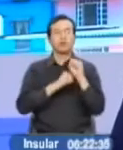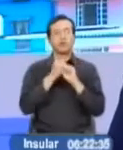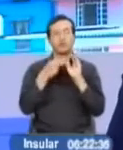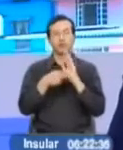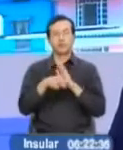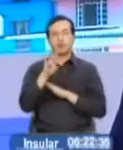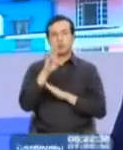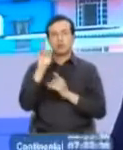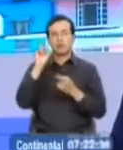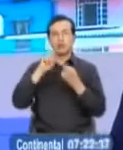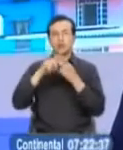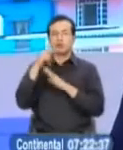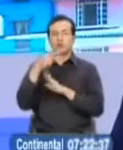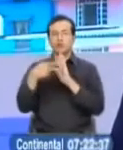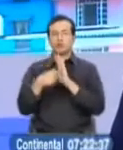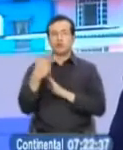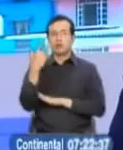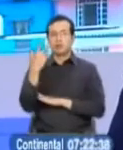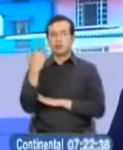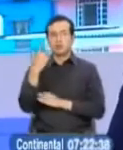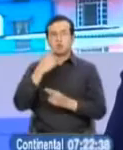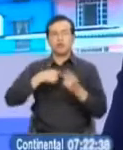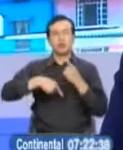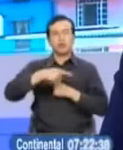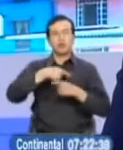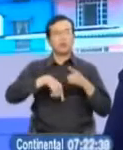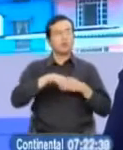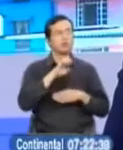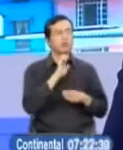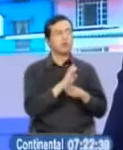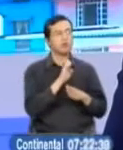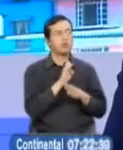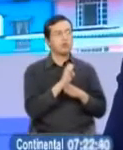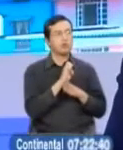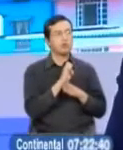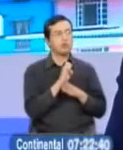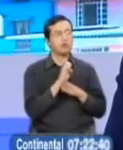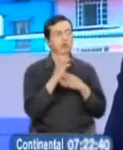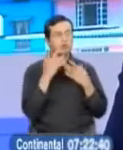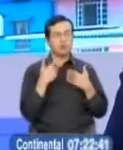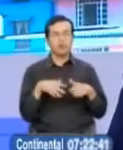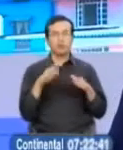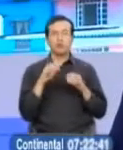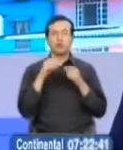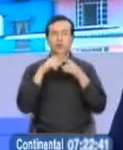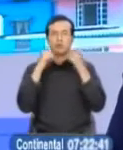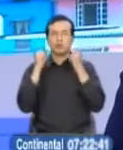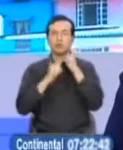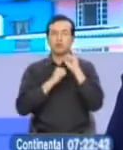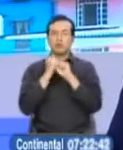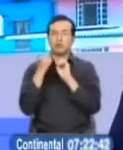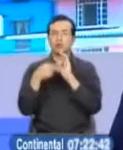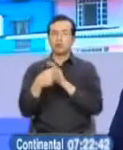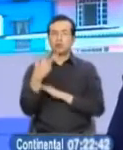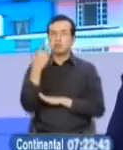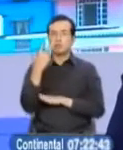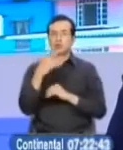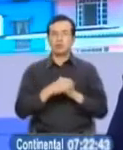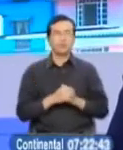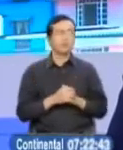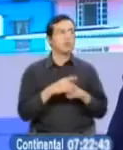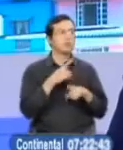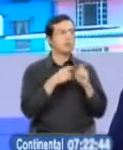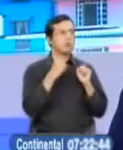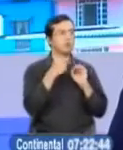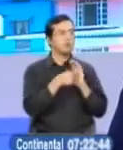al 2013. Mi retorno a Ecuador lleva a cabo en marzo de 2013. En marzo